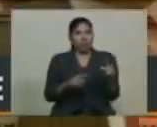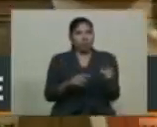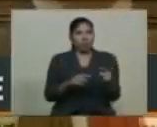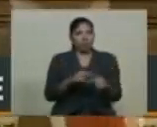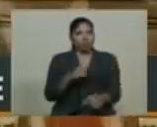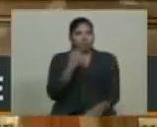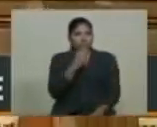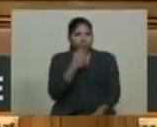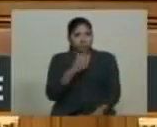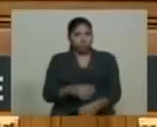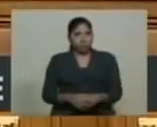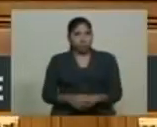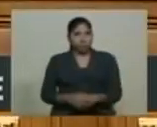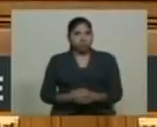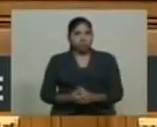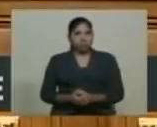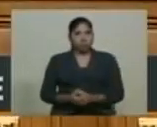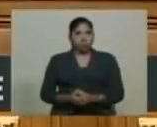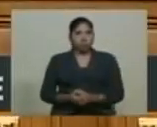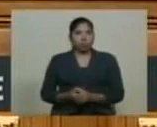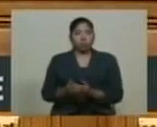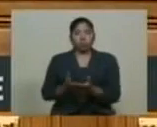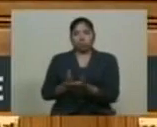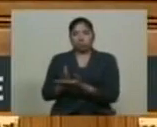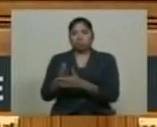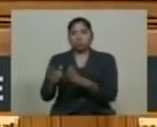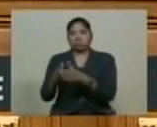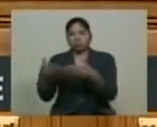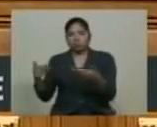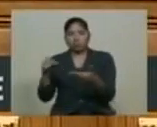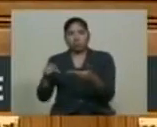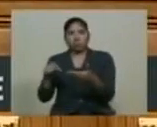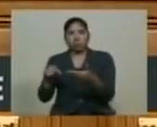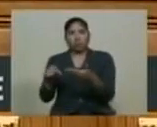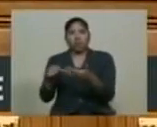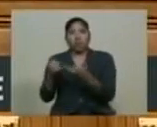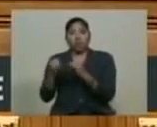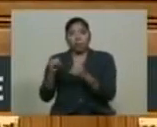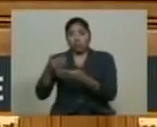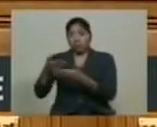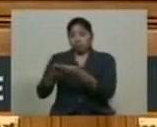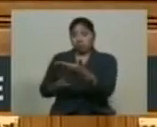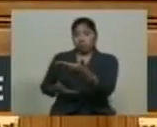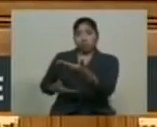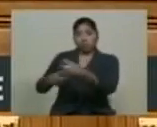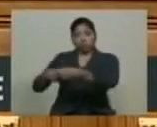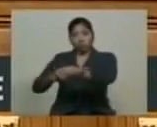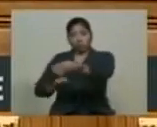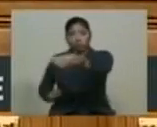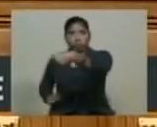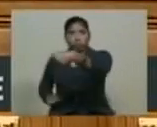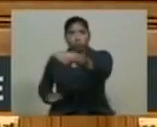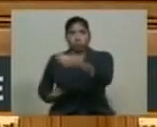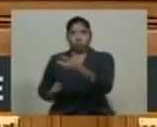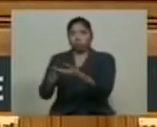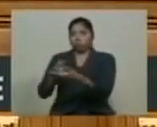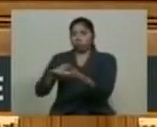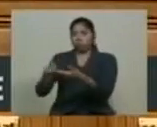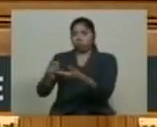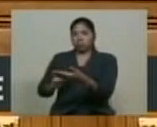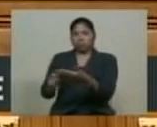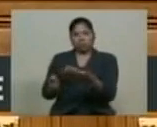Prosigamos leyendo el acta solemne de independencia bajo el cristal de nuestra asediada